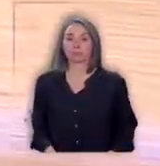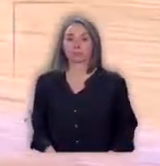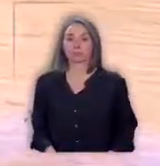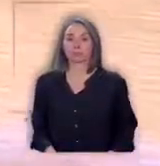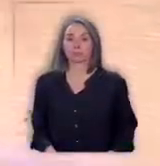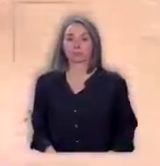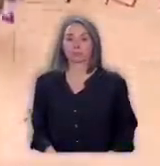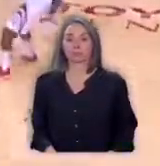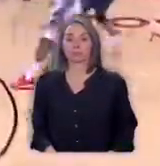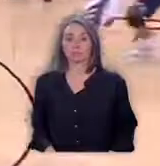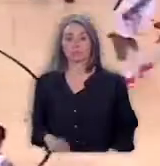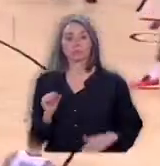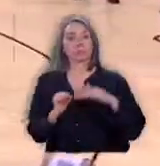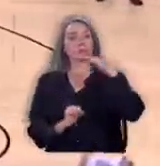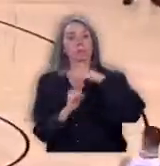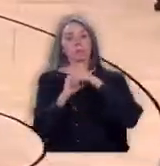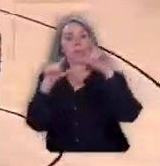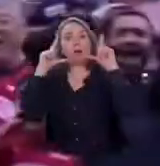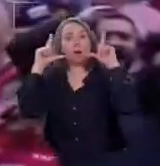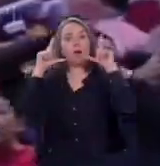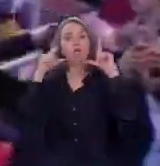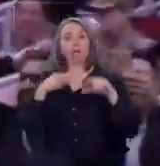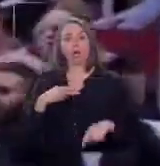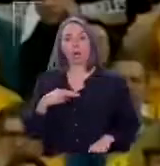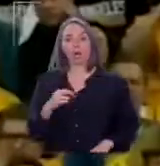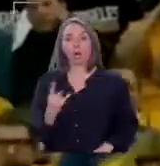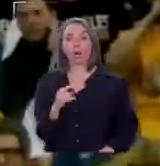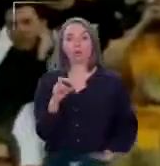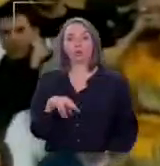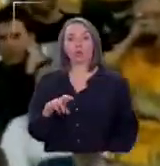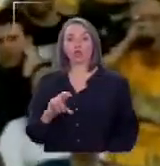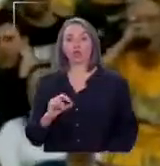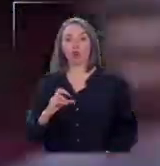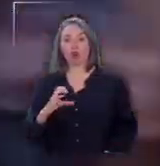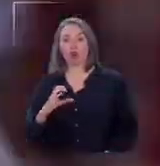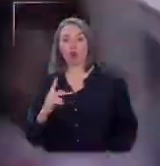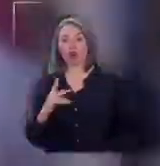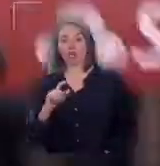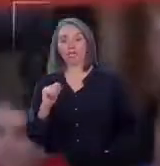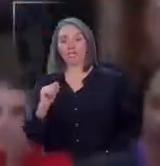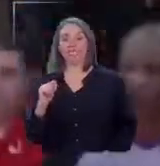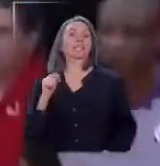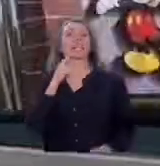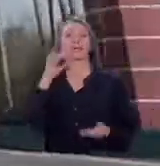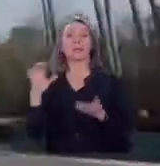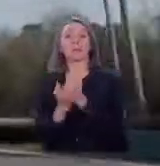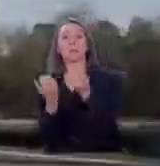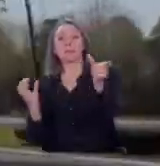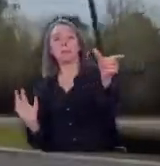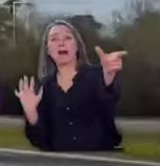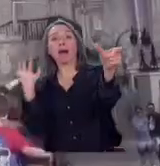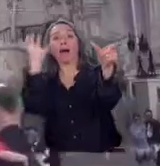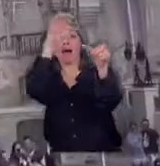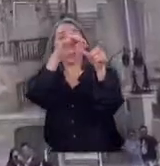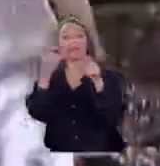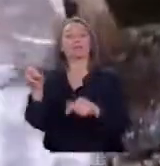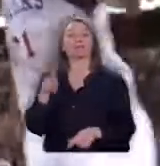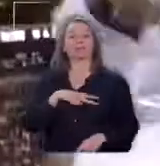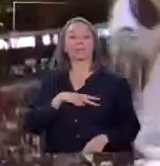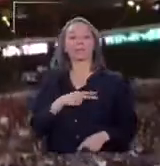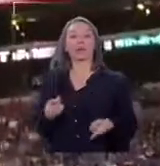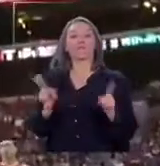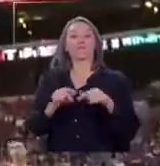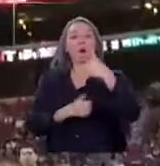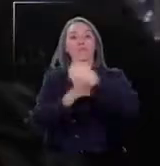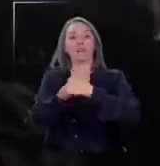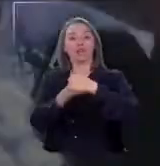cancha máxima figura de los Houston Rockets se prepara para su primer anillo cuando la NBA retome en Disney